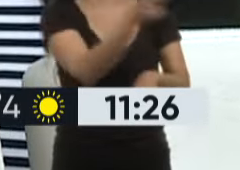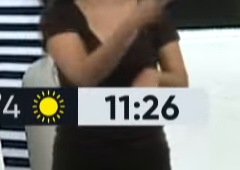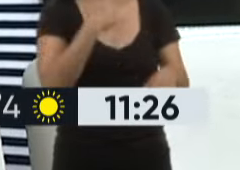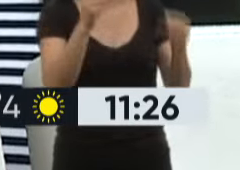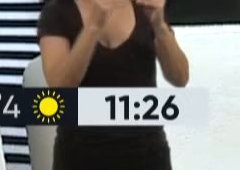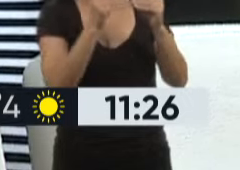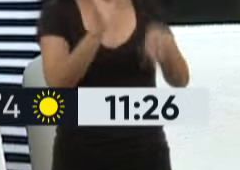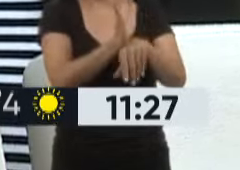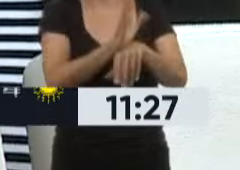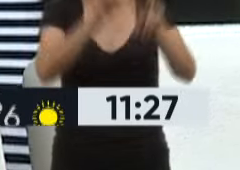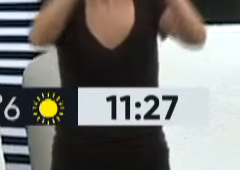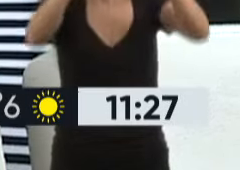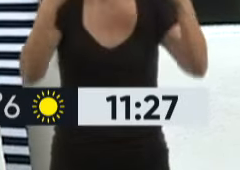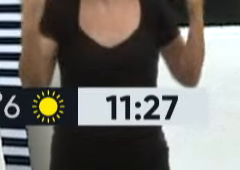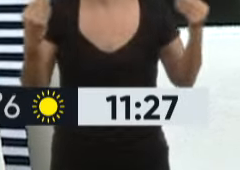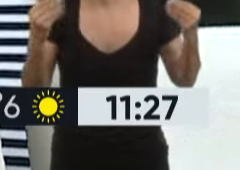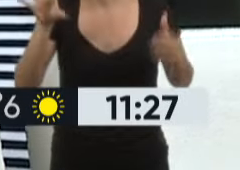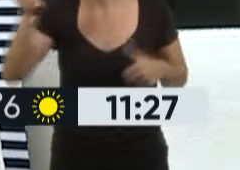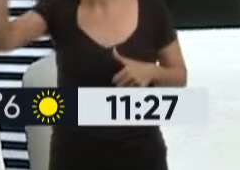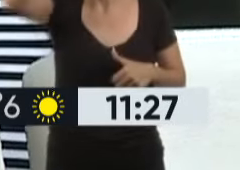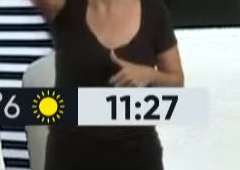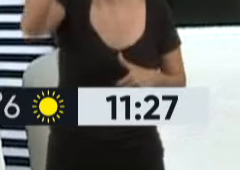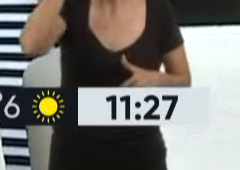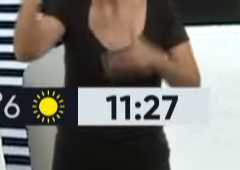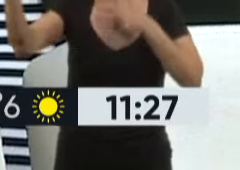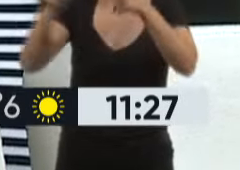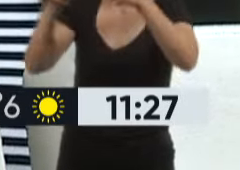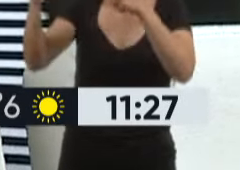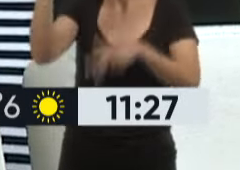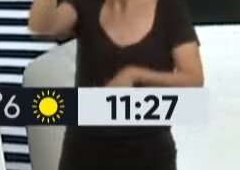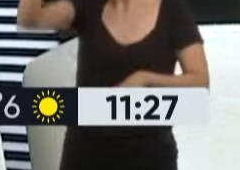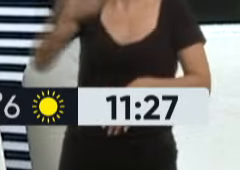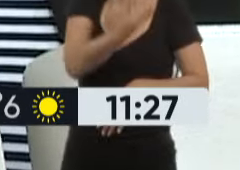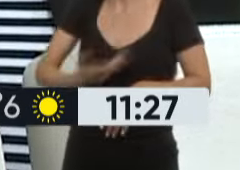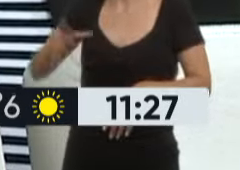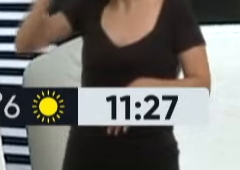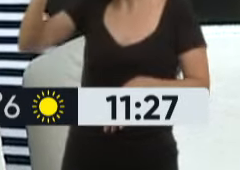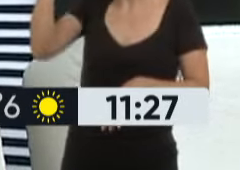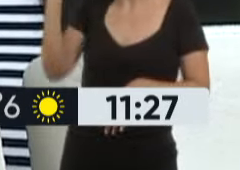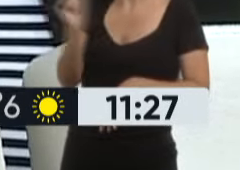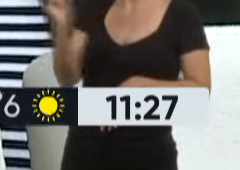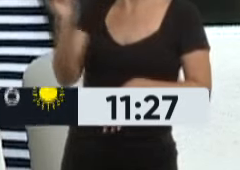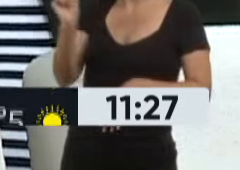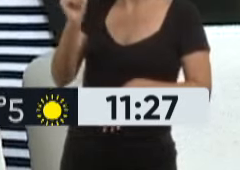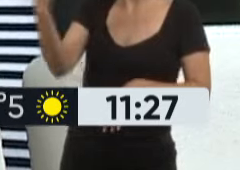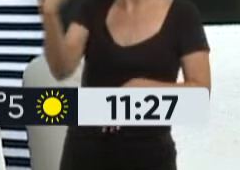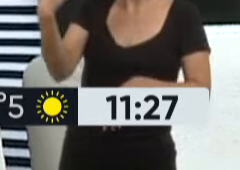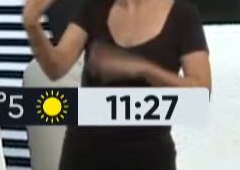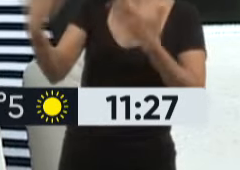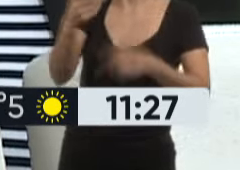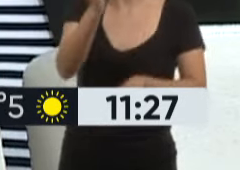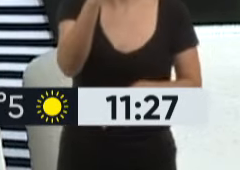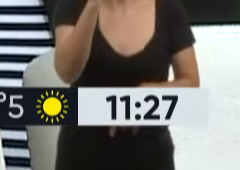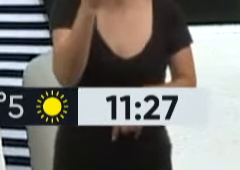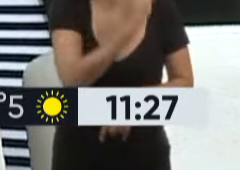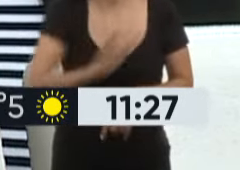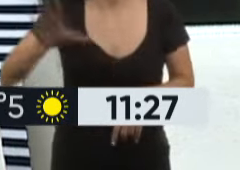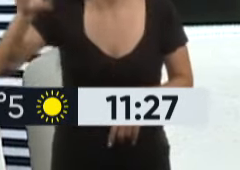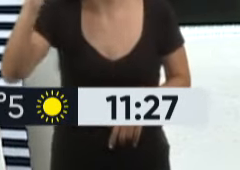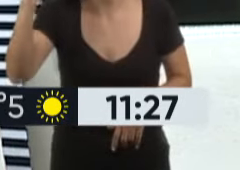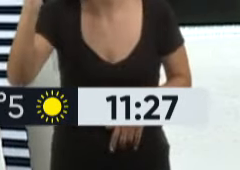sentido de que eh las provincias yo hablé con un gobernador eh hace un rato y con quién